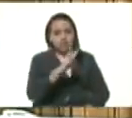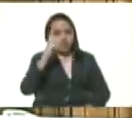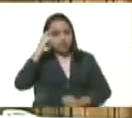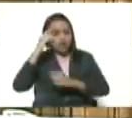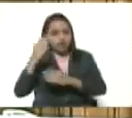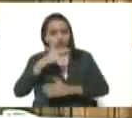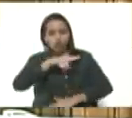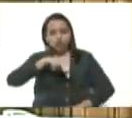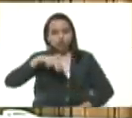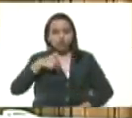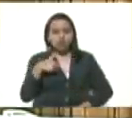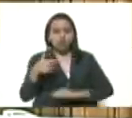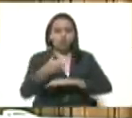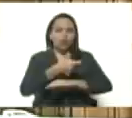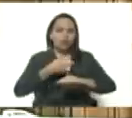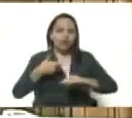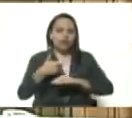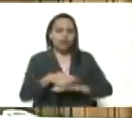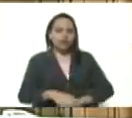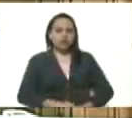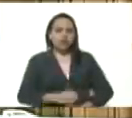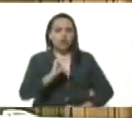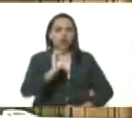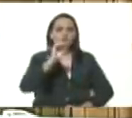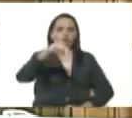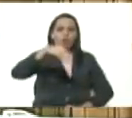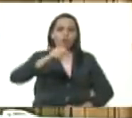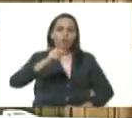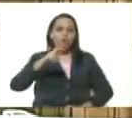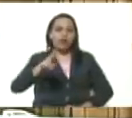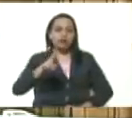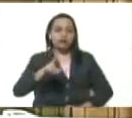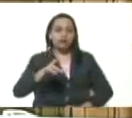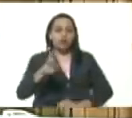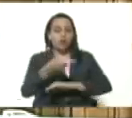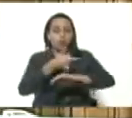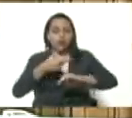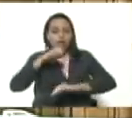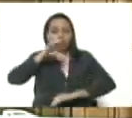para nuestro querido gobernador Omar Prieto.